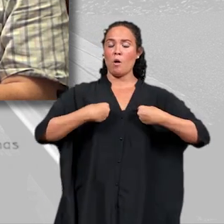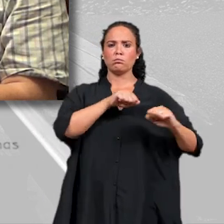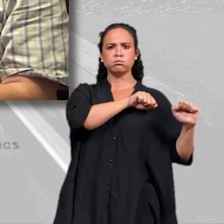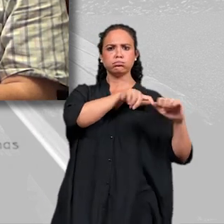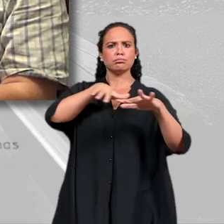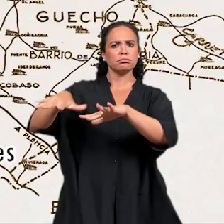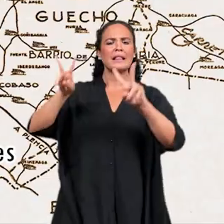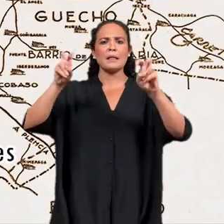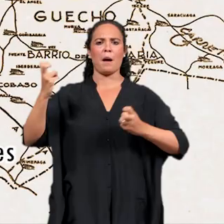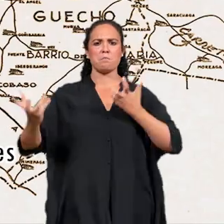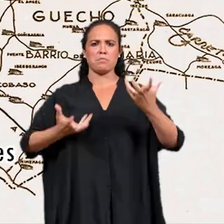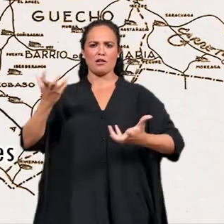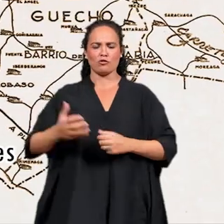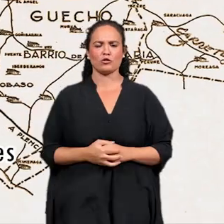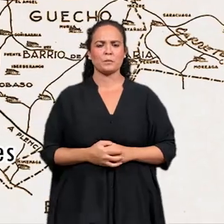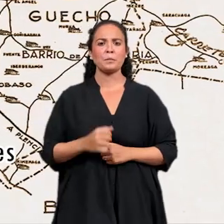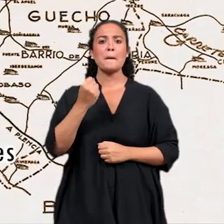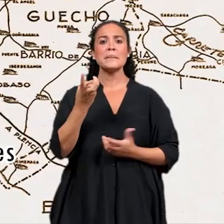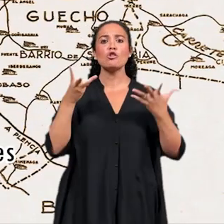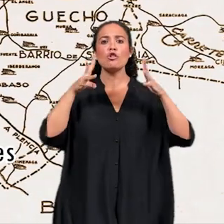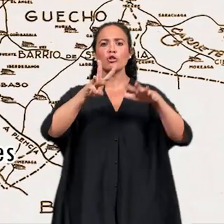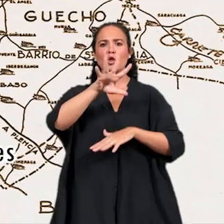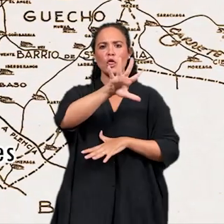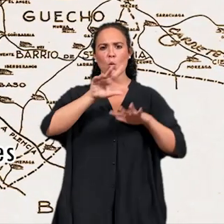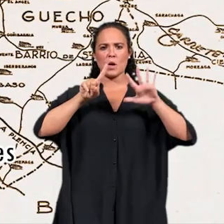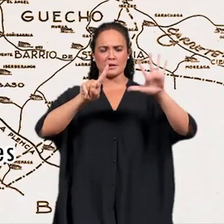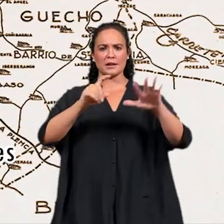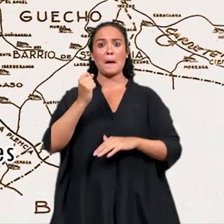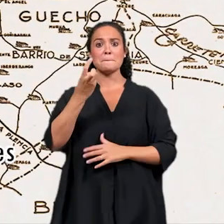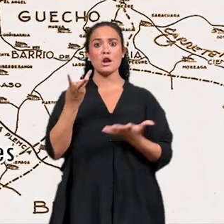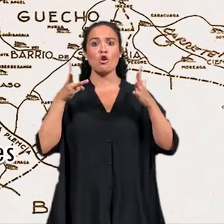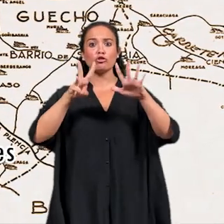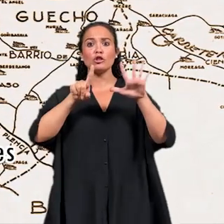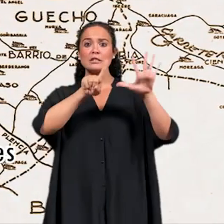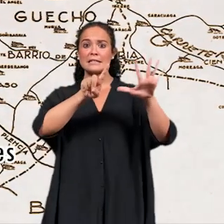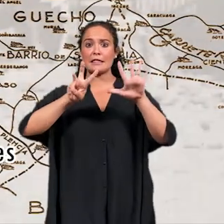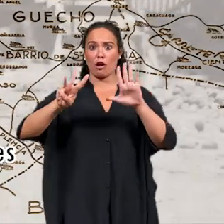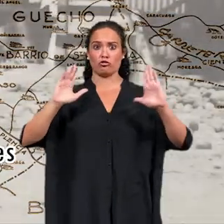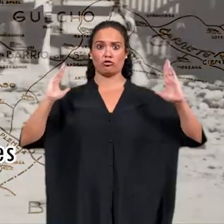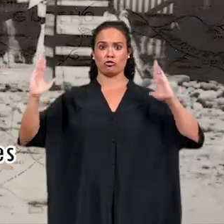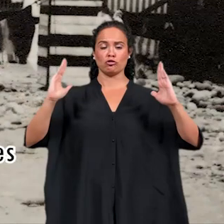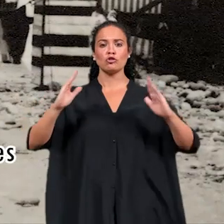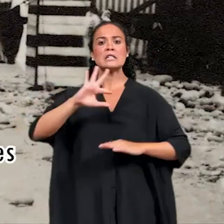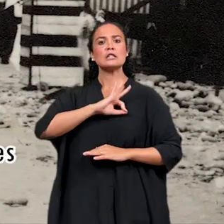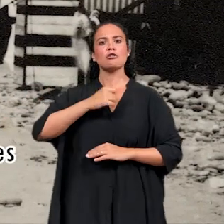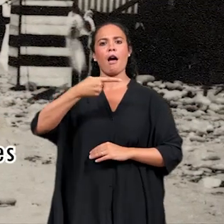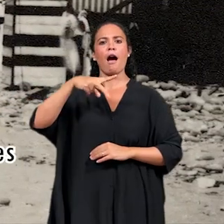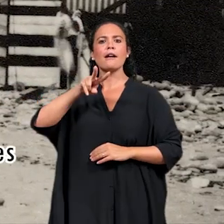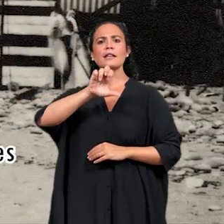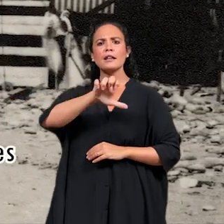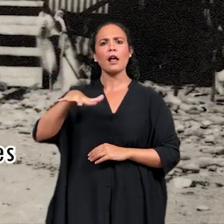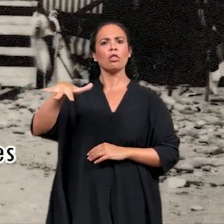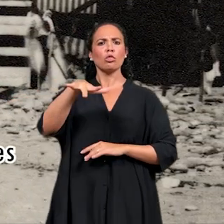el tema de los baños. Entre 1856 y 1868, Máximo Aguirre adquirió